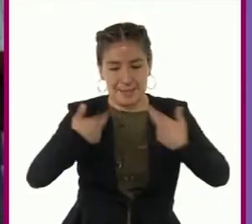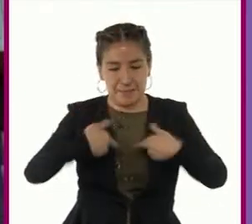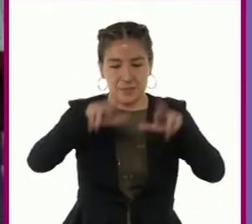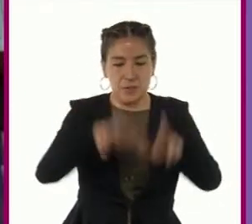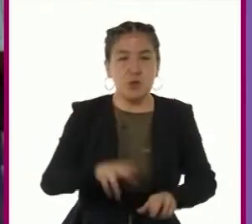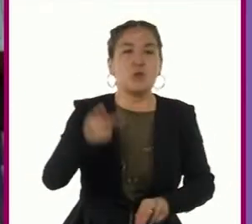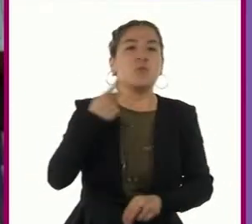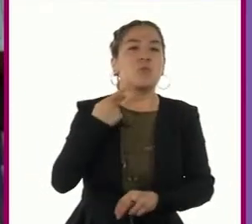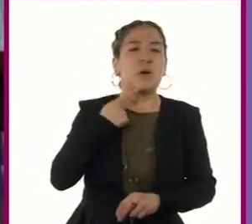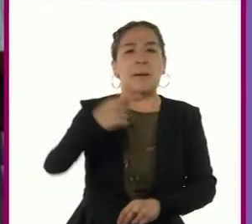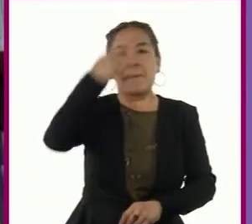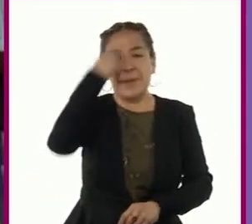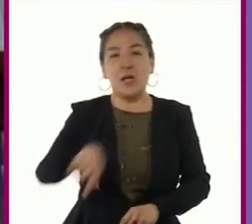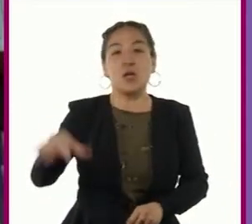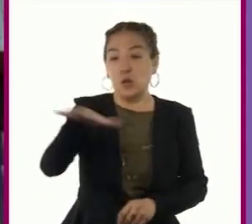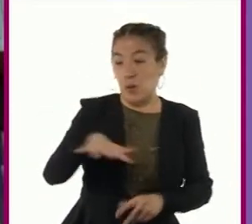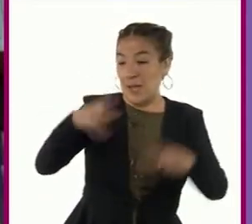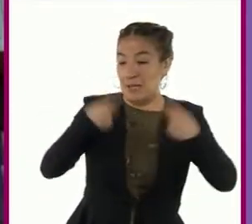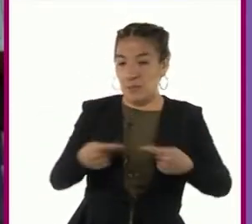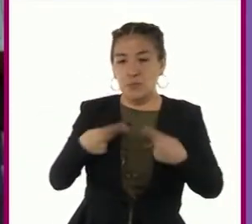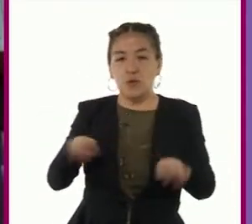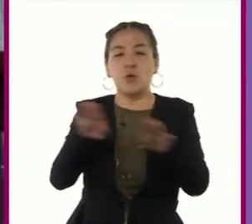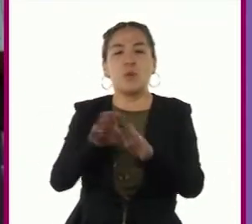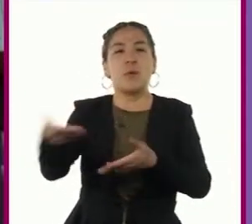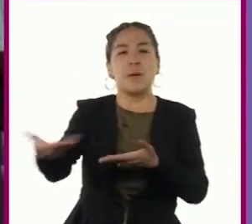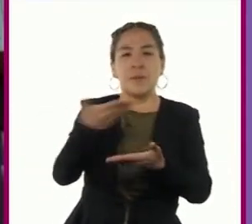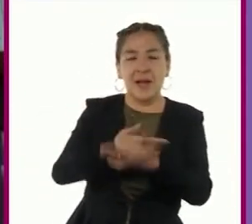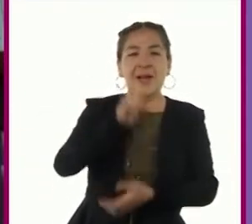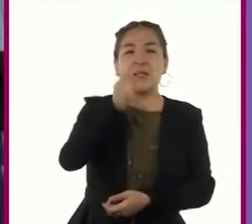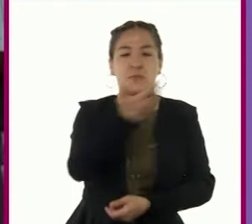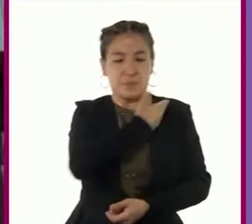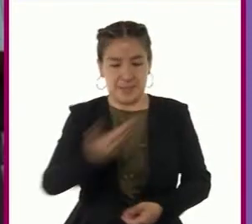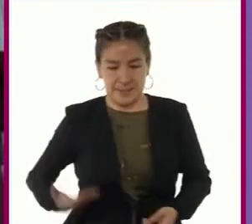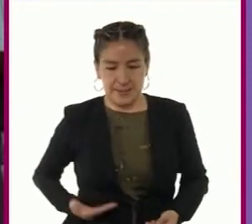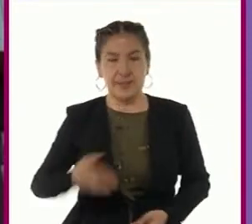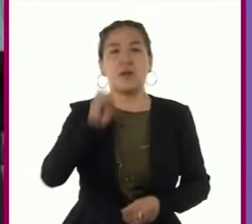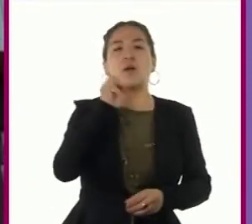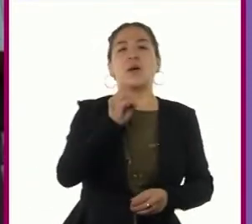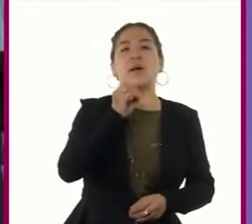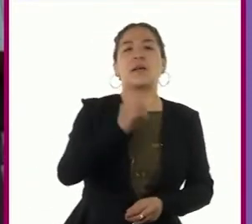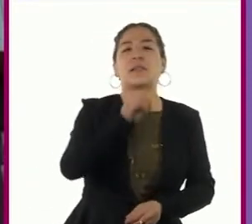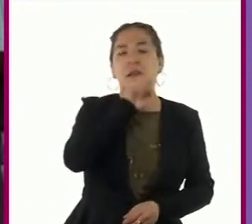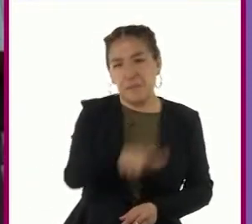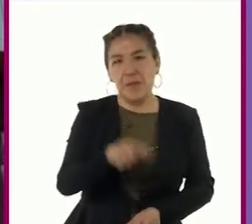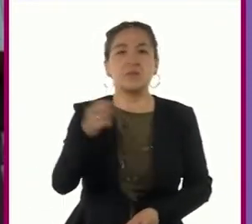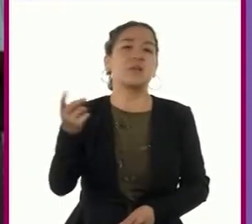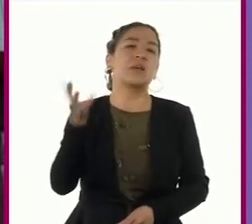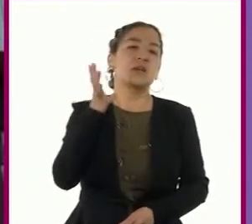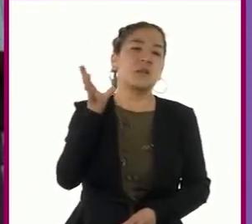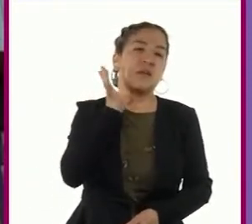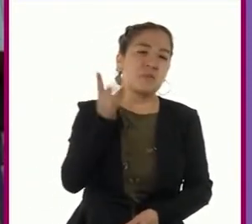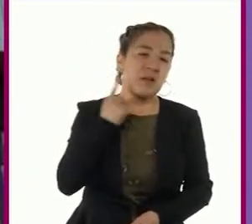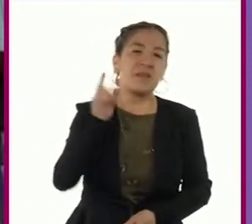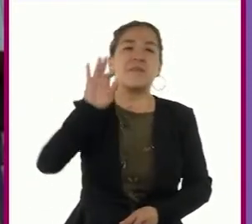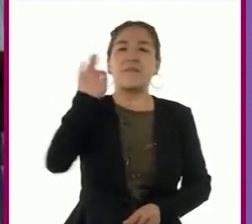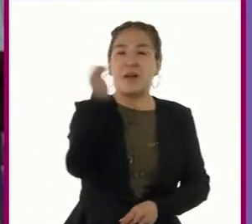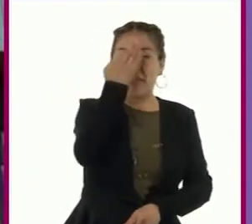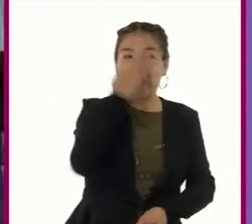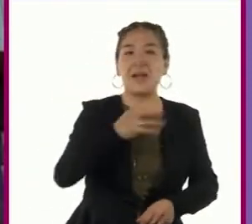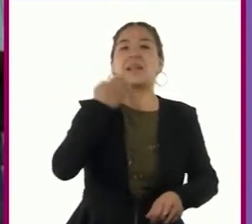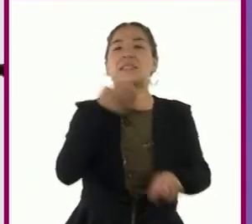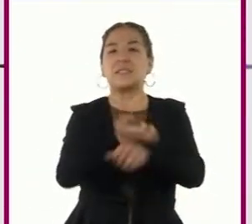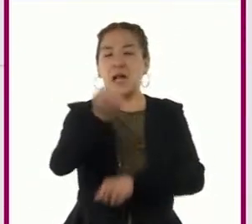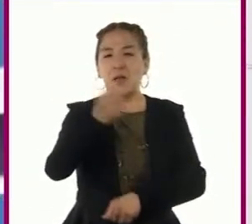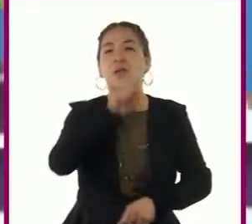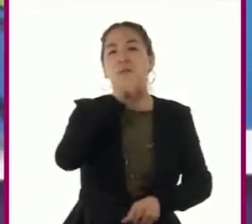es decir, para que la ciudadanía integre los poderes ejecutivo y legislativo en los ámbitos federal, estatal y